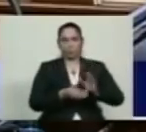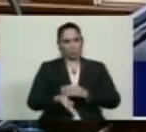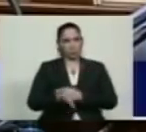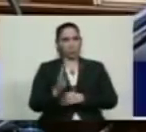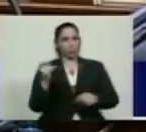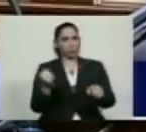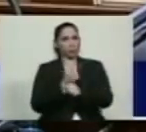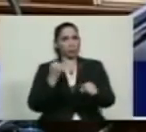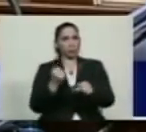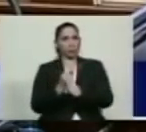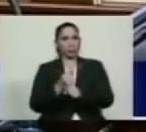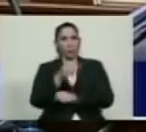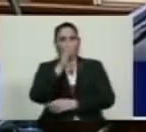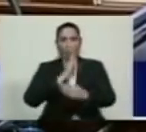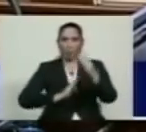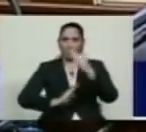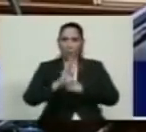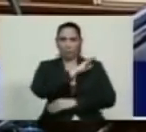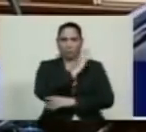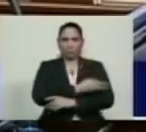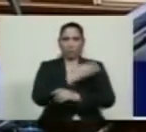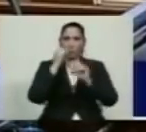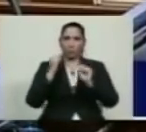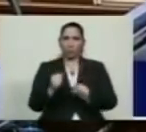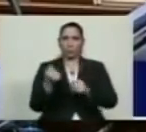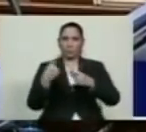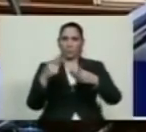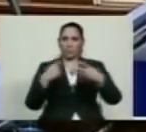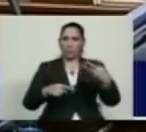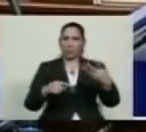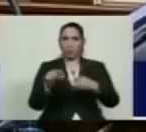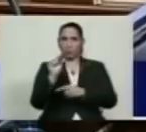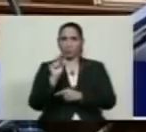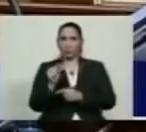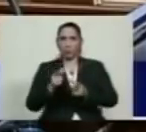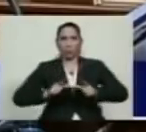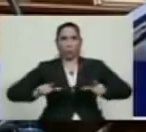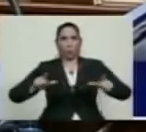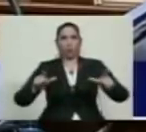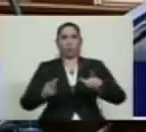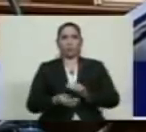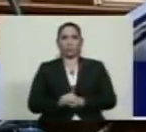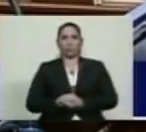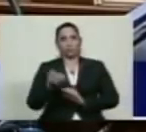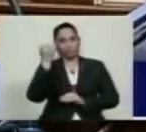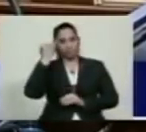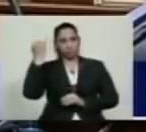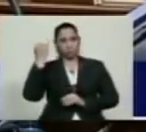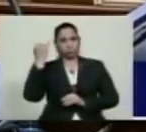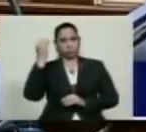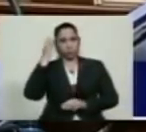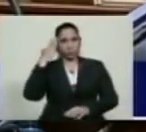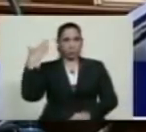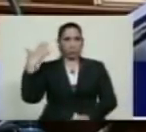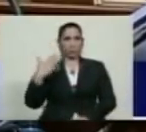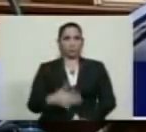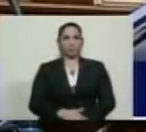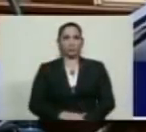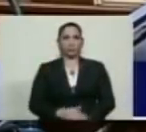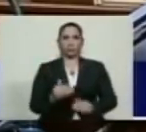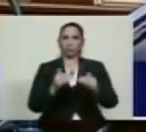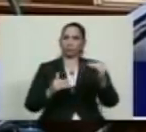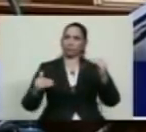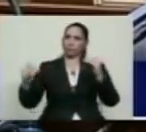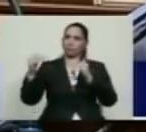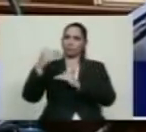trabajo, humildad y fortaleza en cada momento y lugar donde con inteligencia y brillantez elevó el